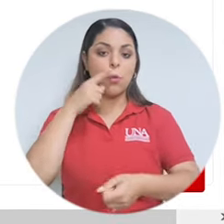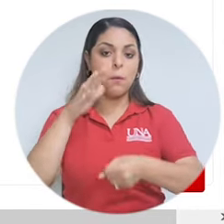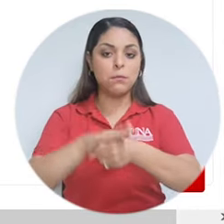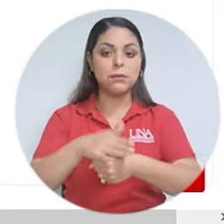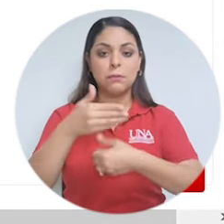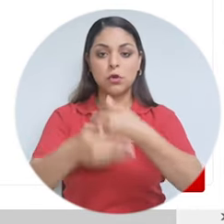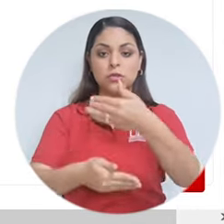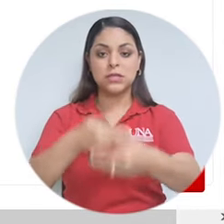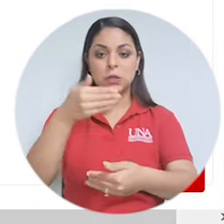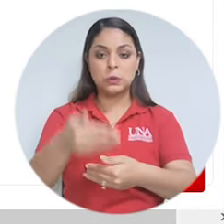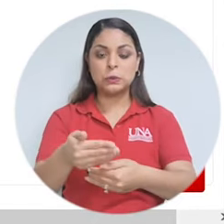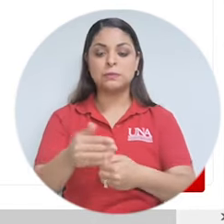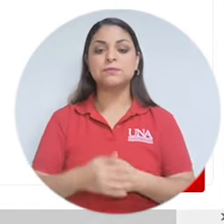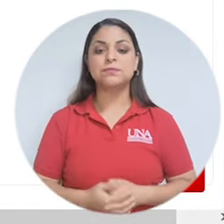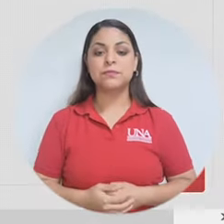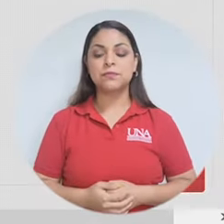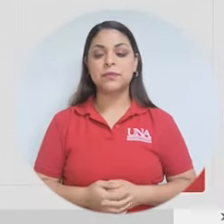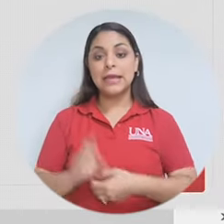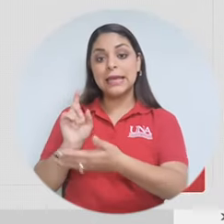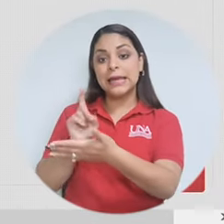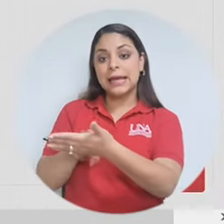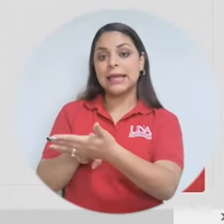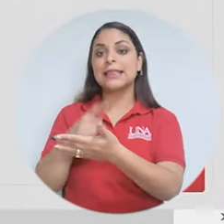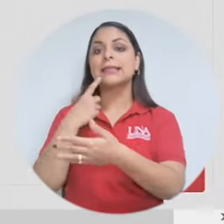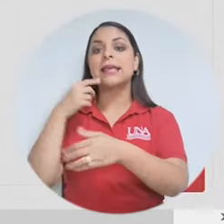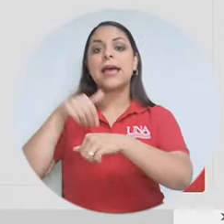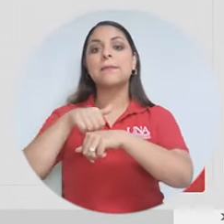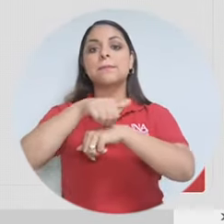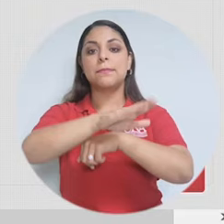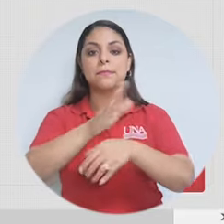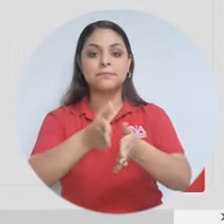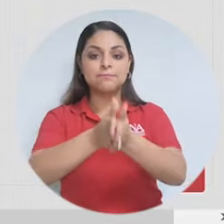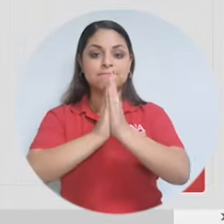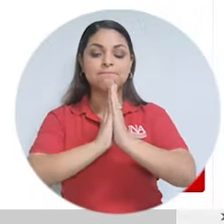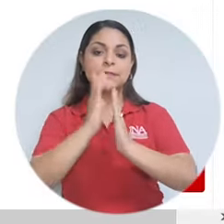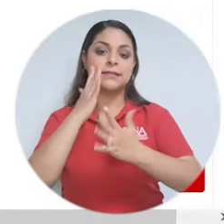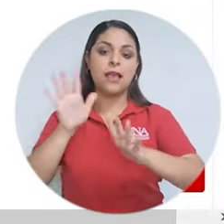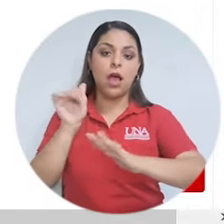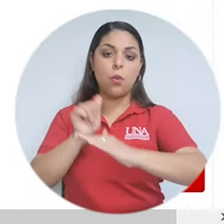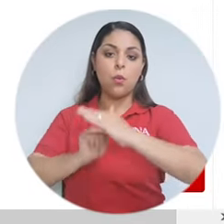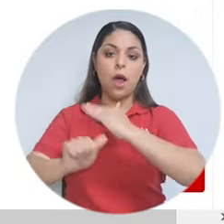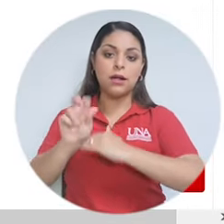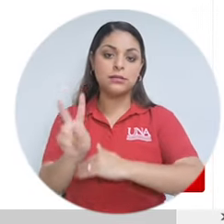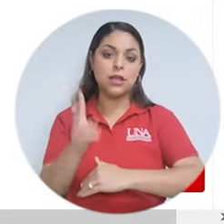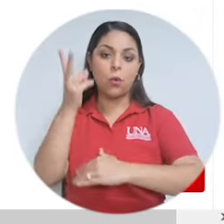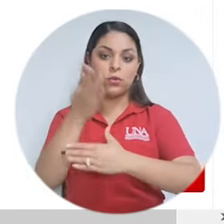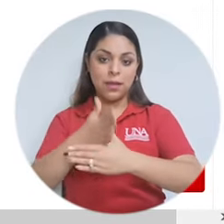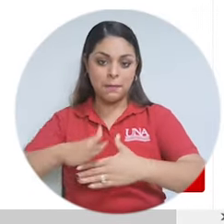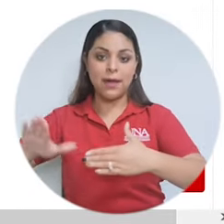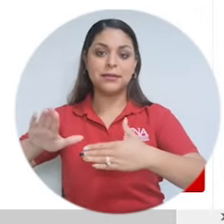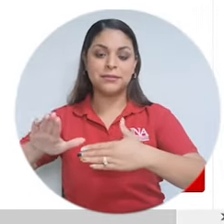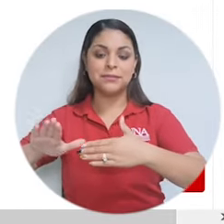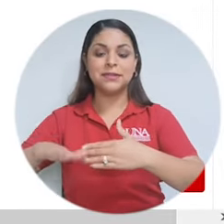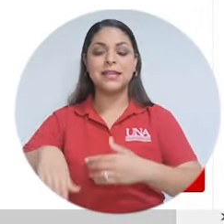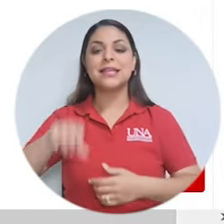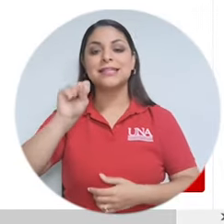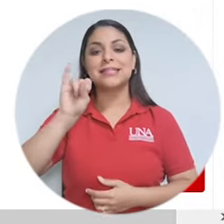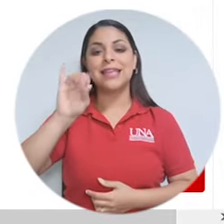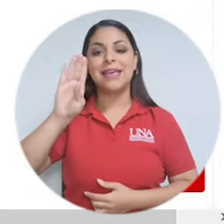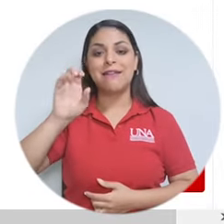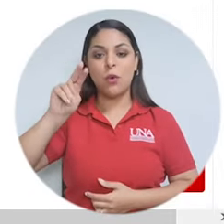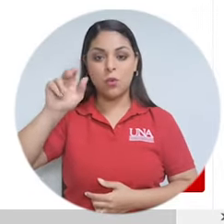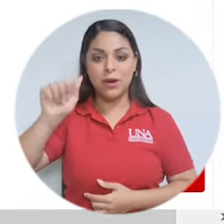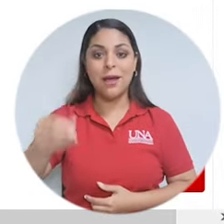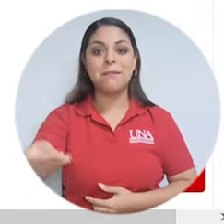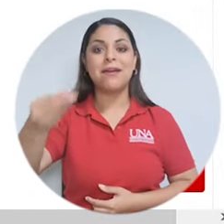proceso. Haga clic en Enviar solicitud para guardar esta segunda parte. El